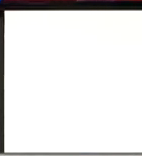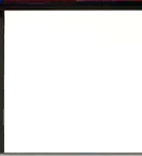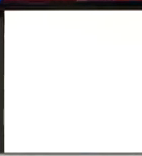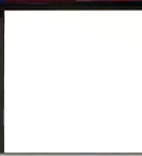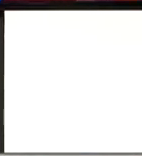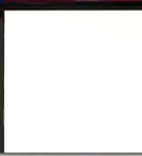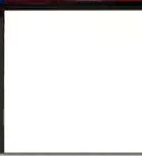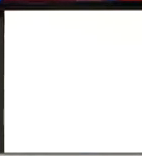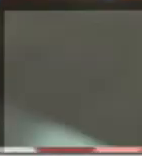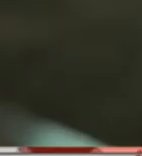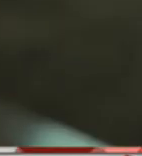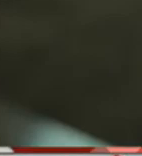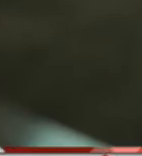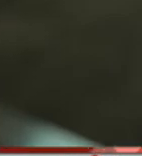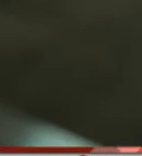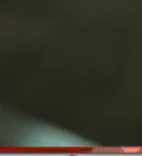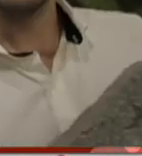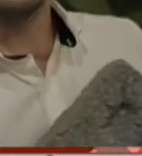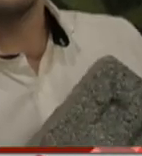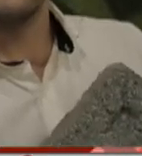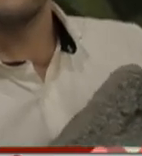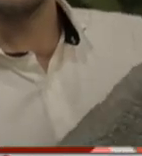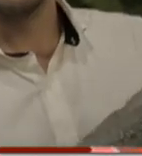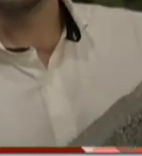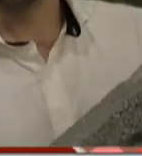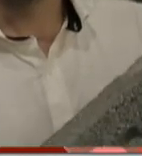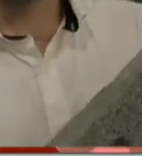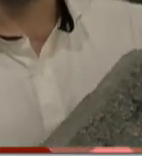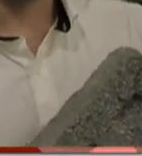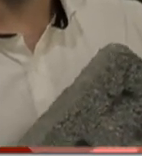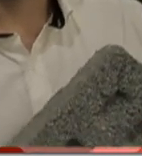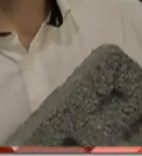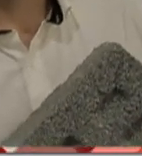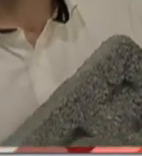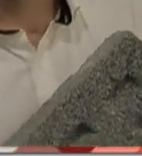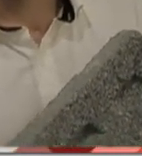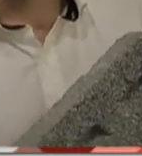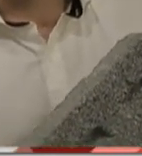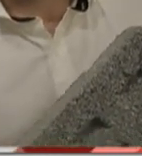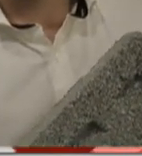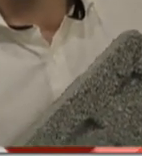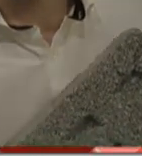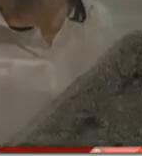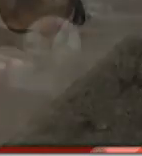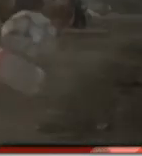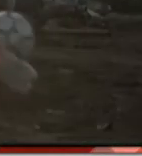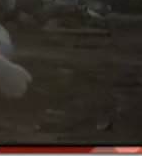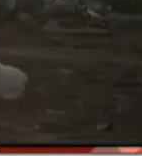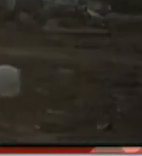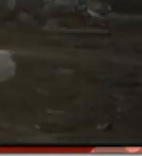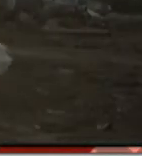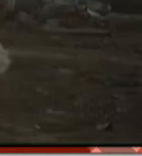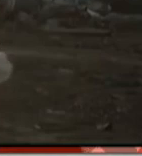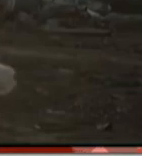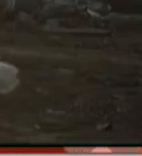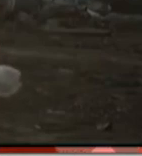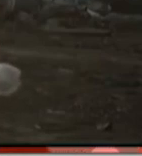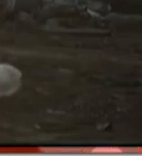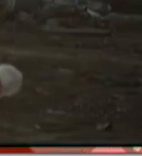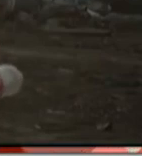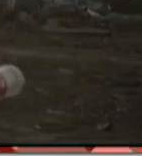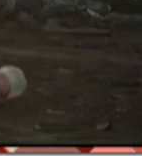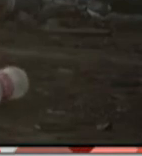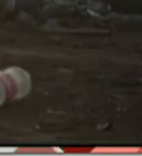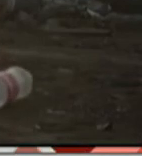del certamen y desafío Google.org y recibirá $600,000 para llevar a cabo su proyecto y fabricar